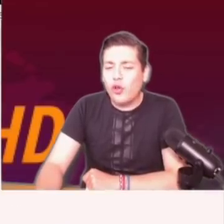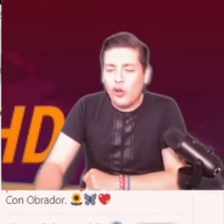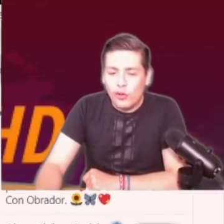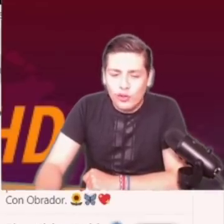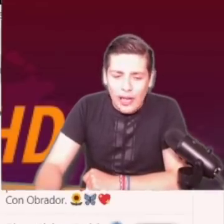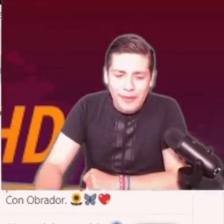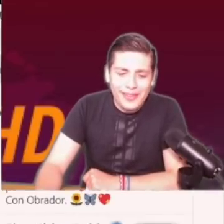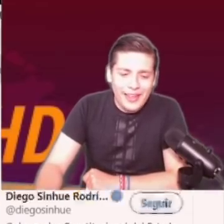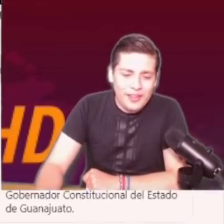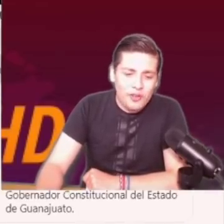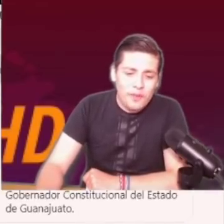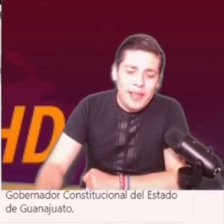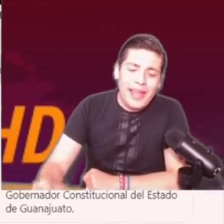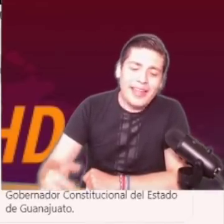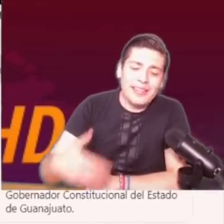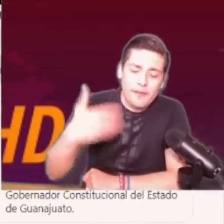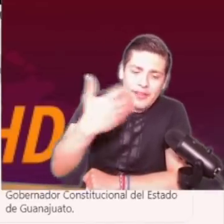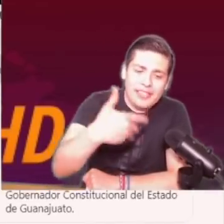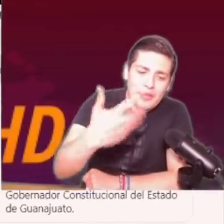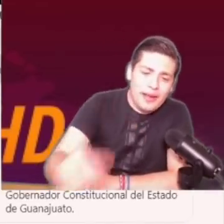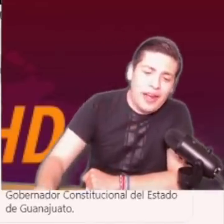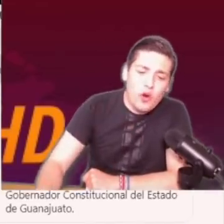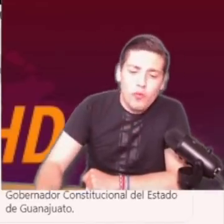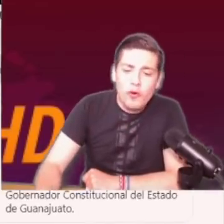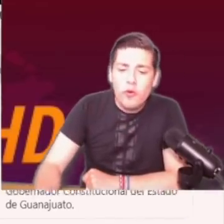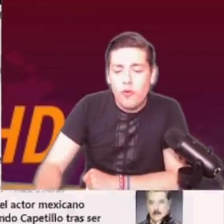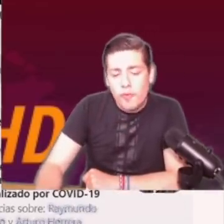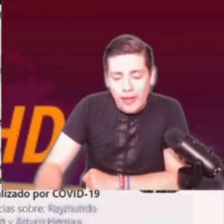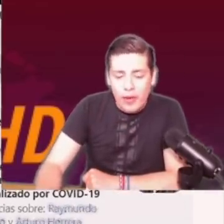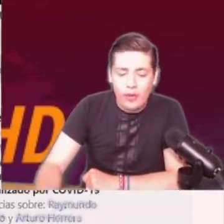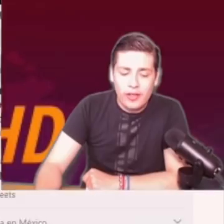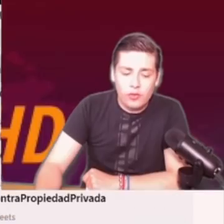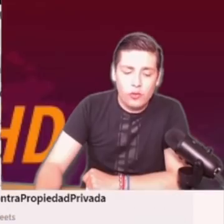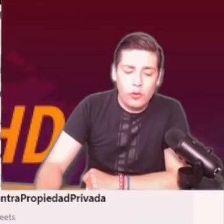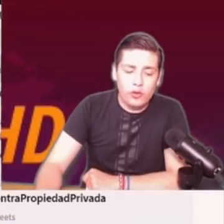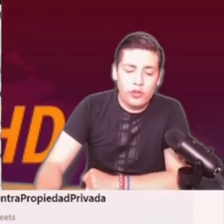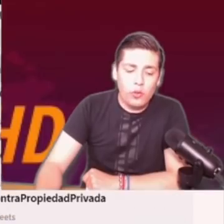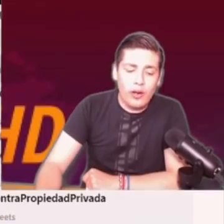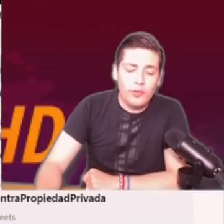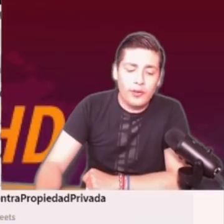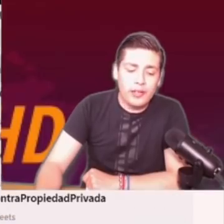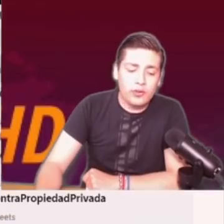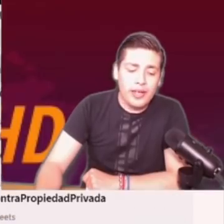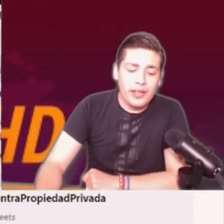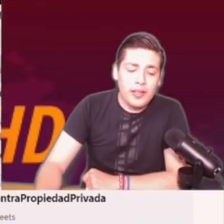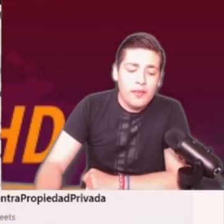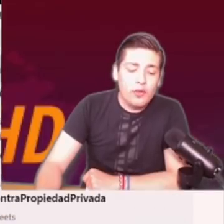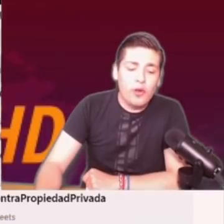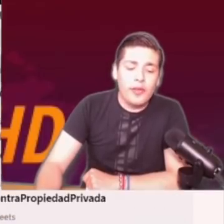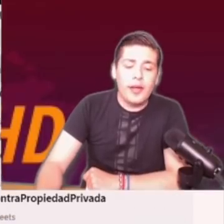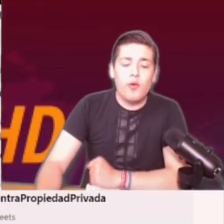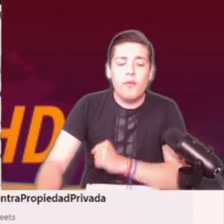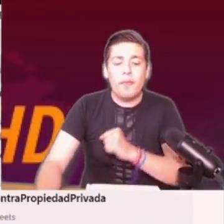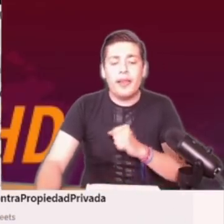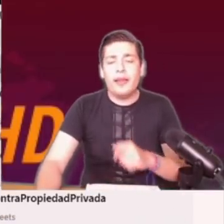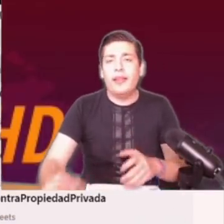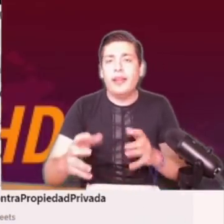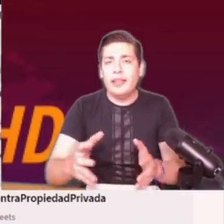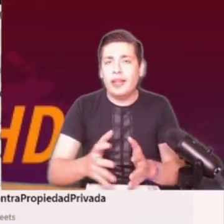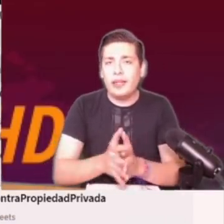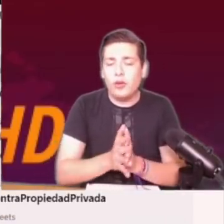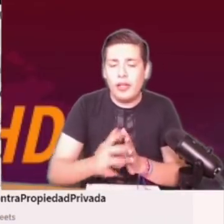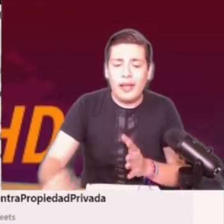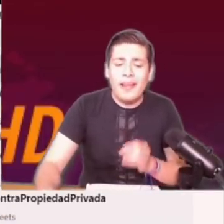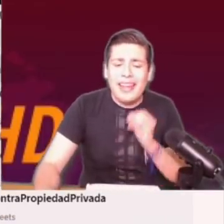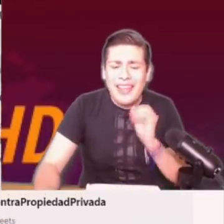familia, todos lo saben. De hecho, este fin de semana hubo un video que estuvo circulando en redes sociales donde un padre de la